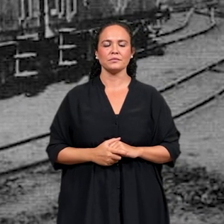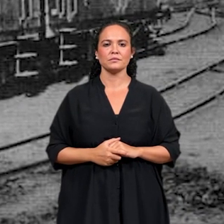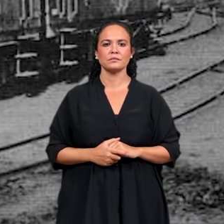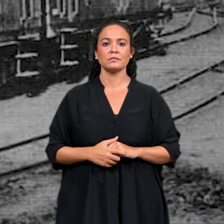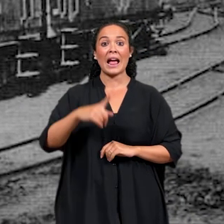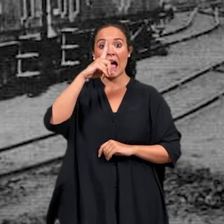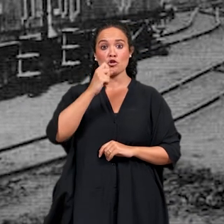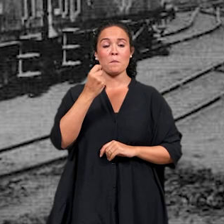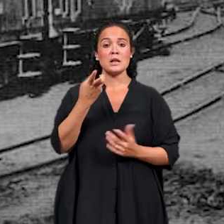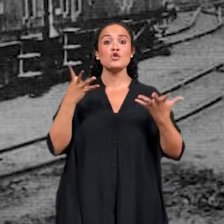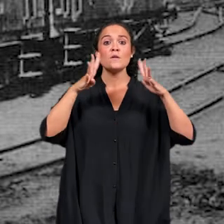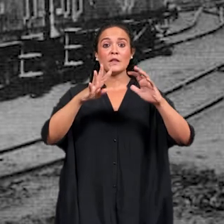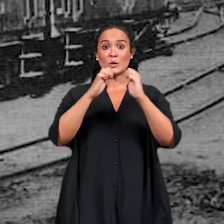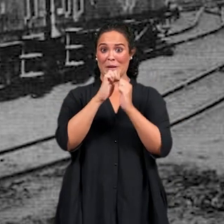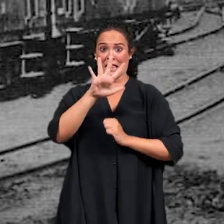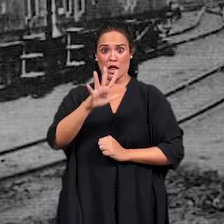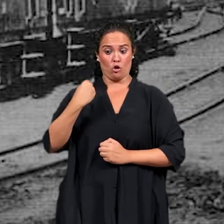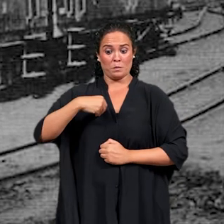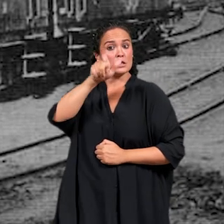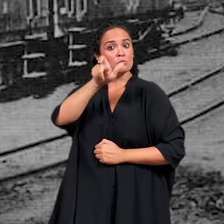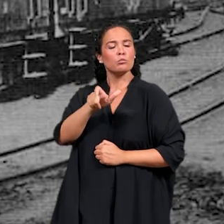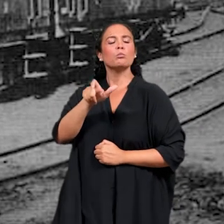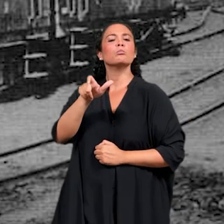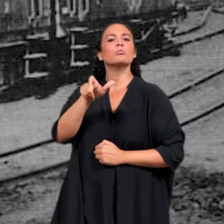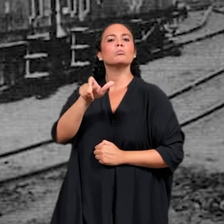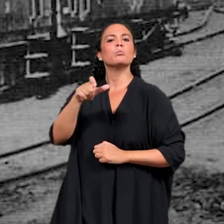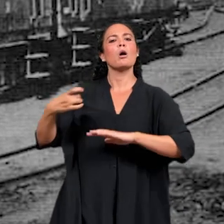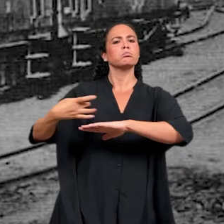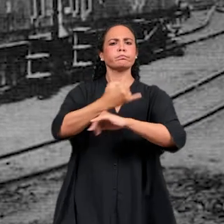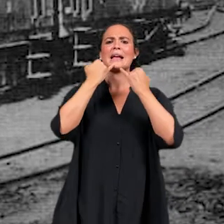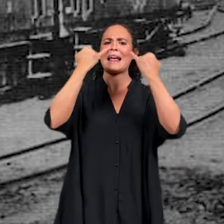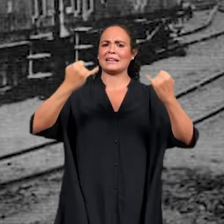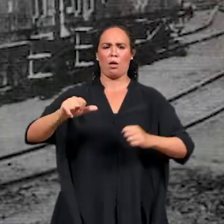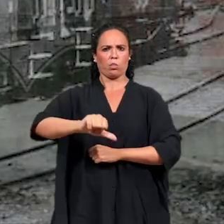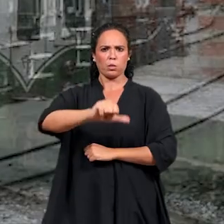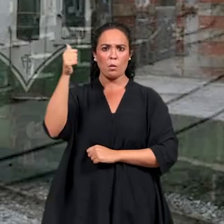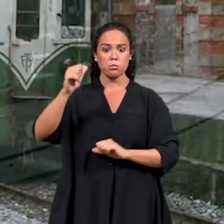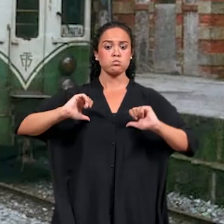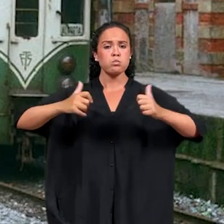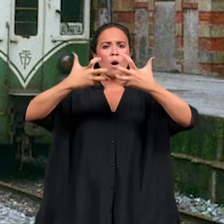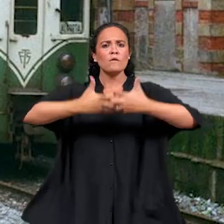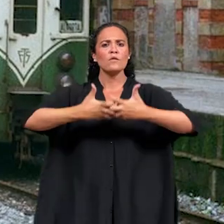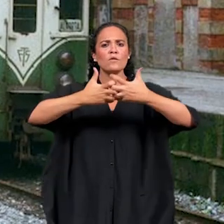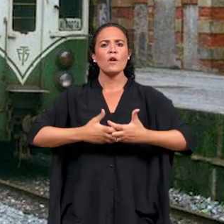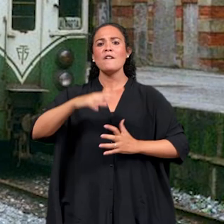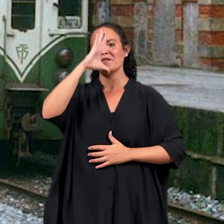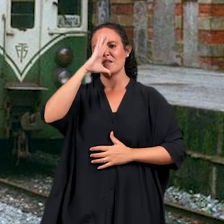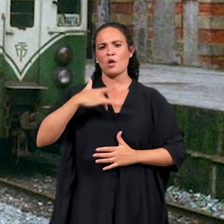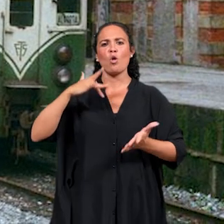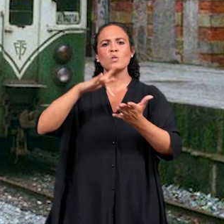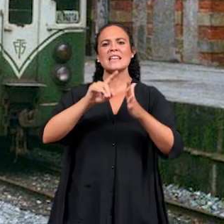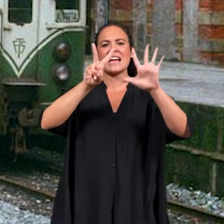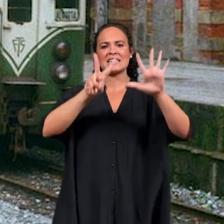Ese mismo año de 1925 se aprobó la electrificación de la línea, que comenzó a funcionar el 7 de febrero